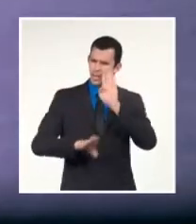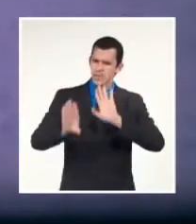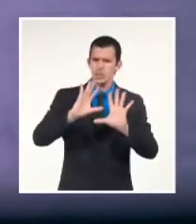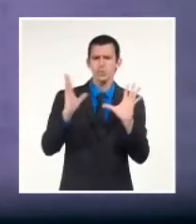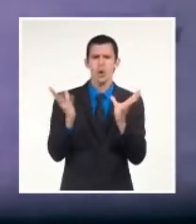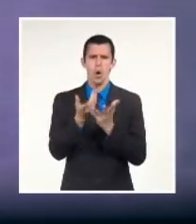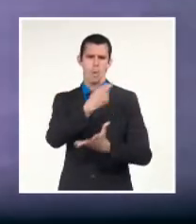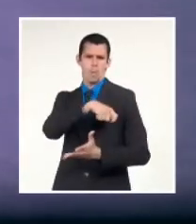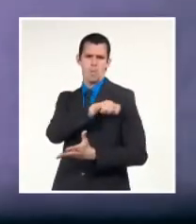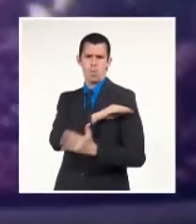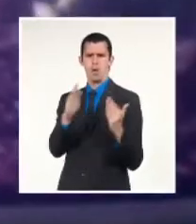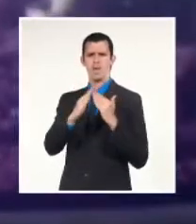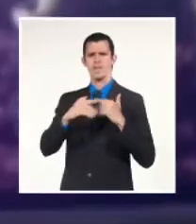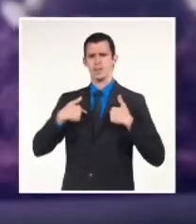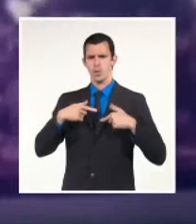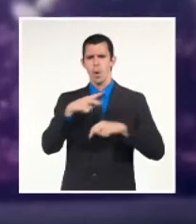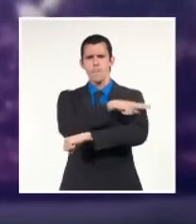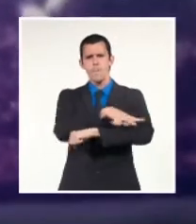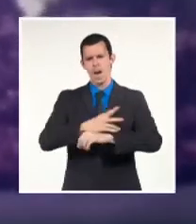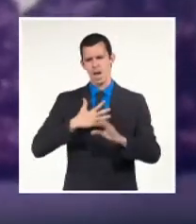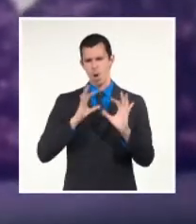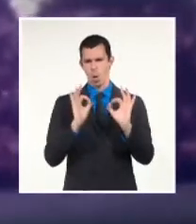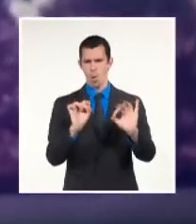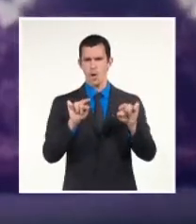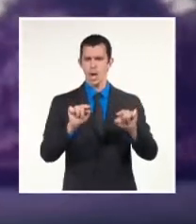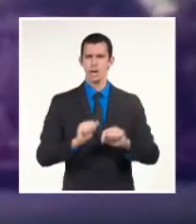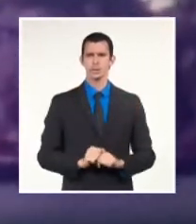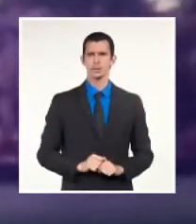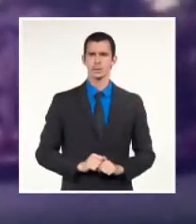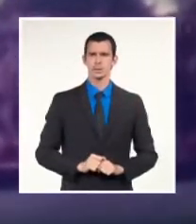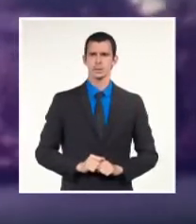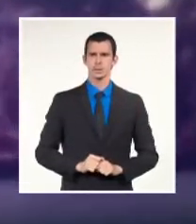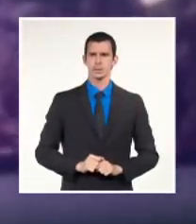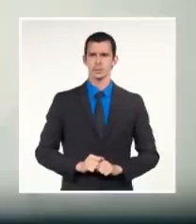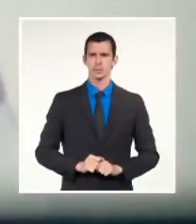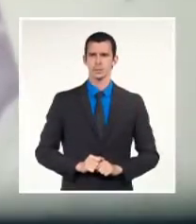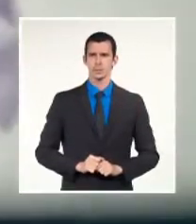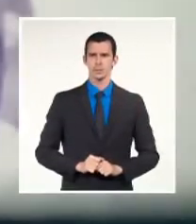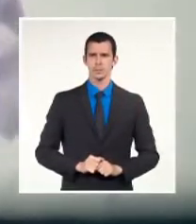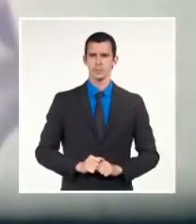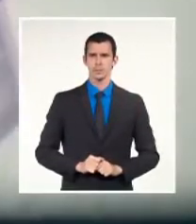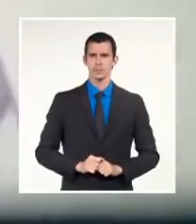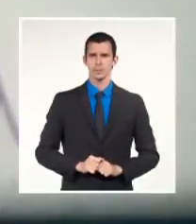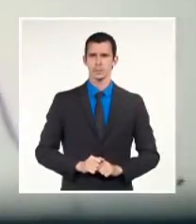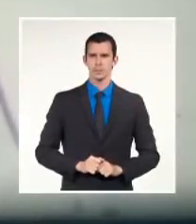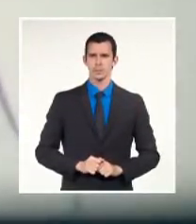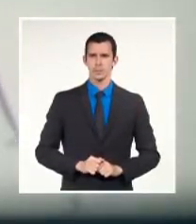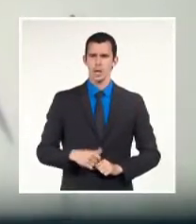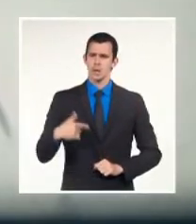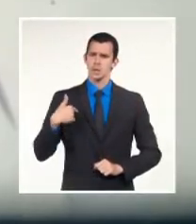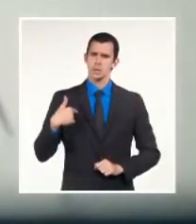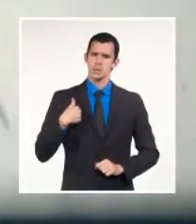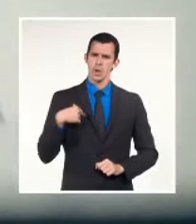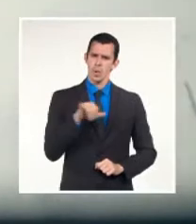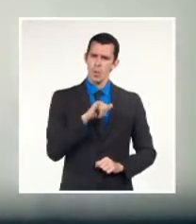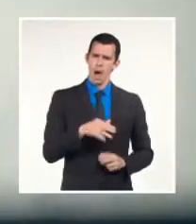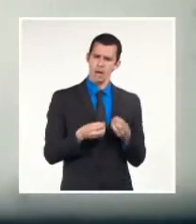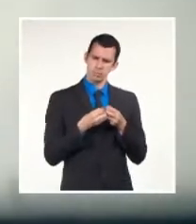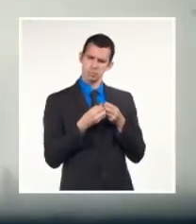Se llega más pronto de pie hasta la meta, yo nunca